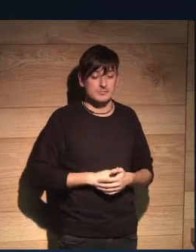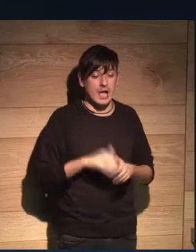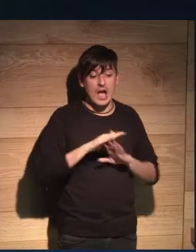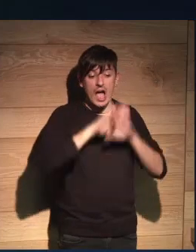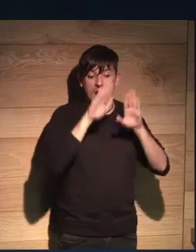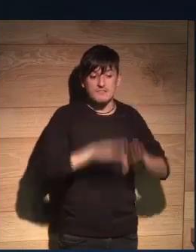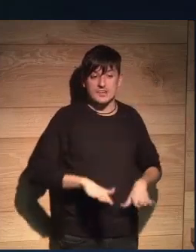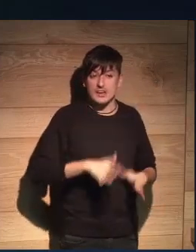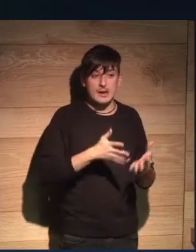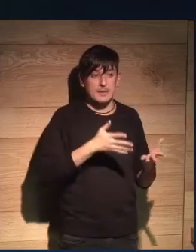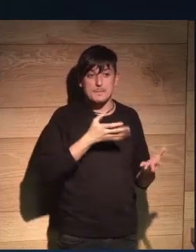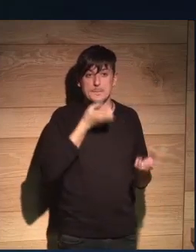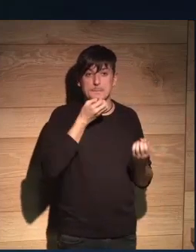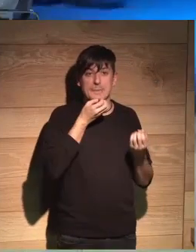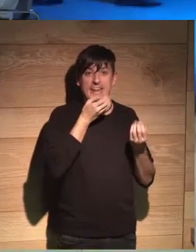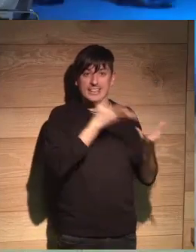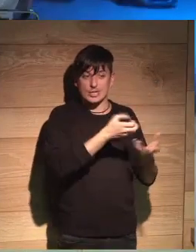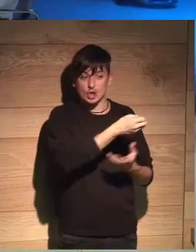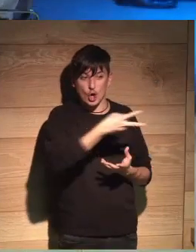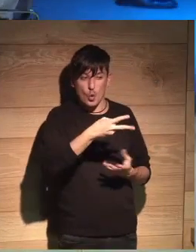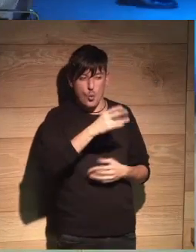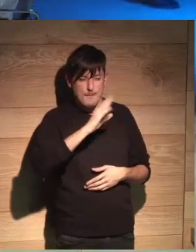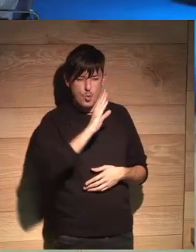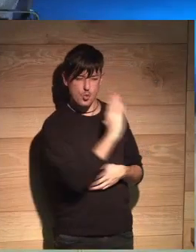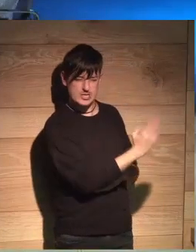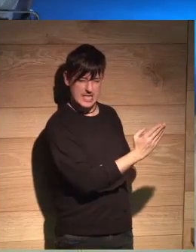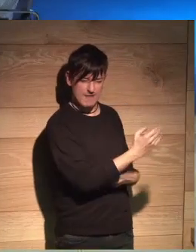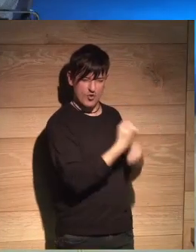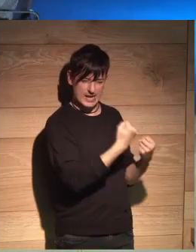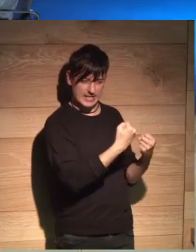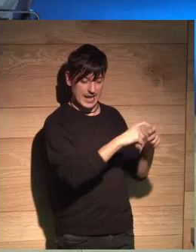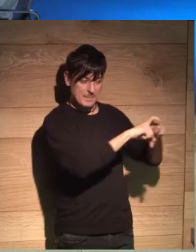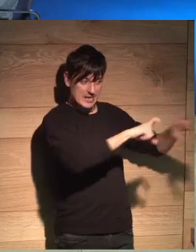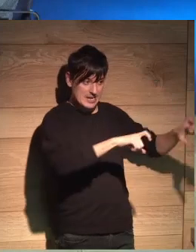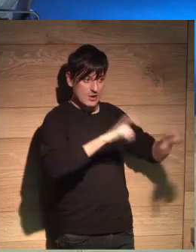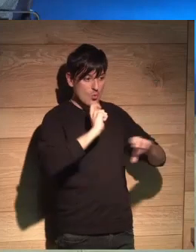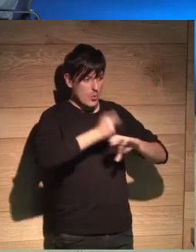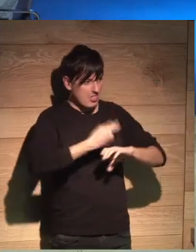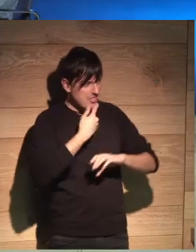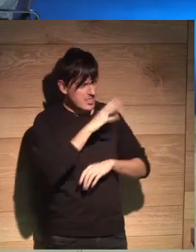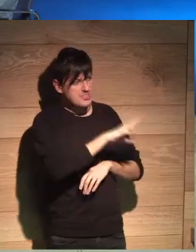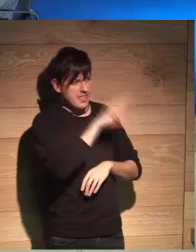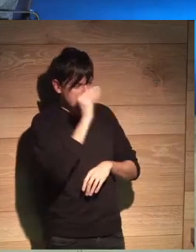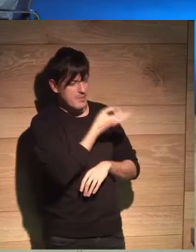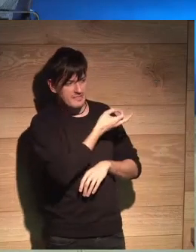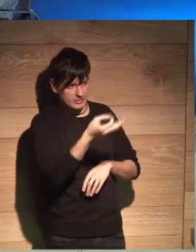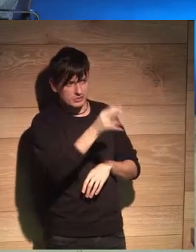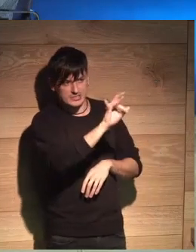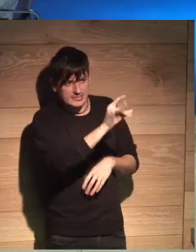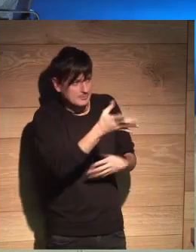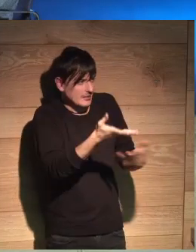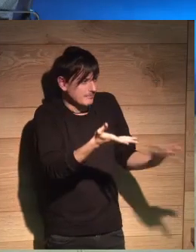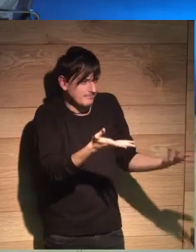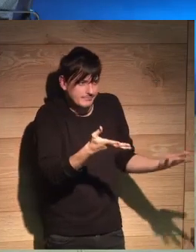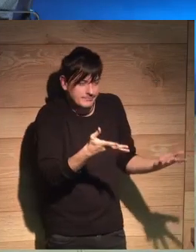final, veredicto del juicio, le pusieron una multa impresionante a la empresa, porque la jueza dijo que había entendido perfectamente, pero que no podía